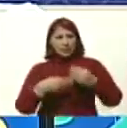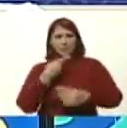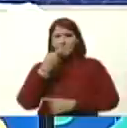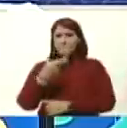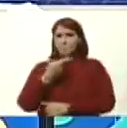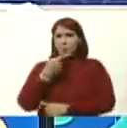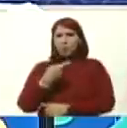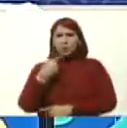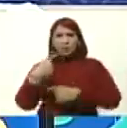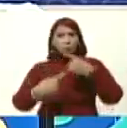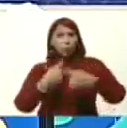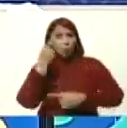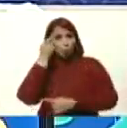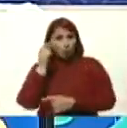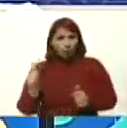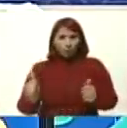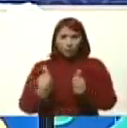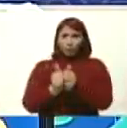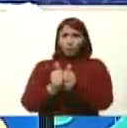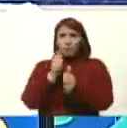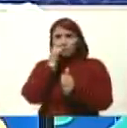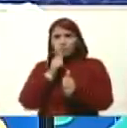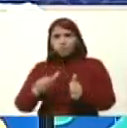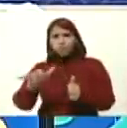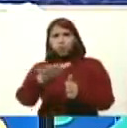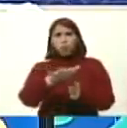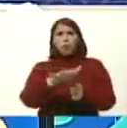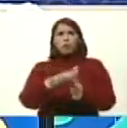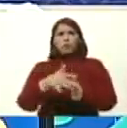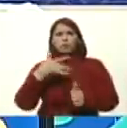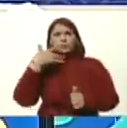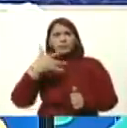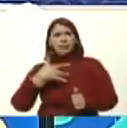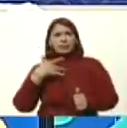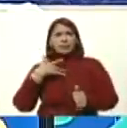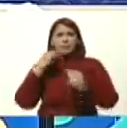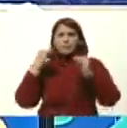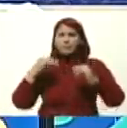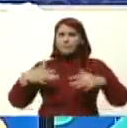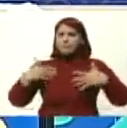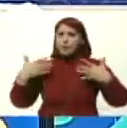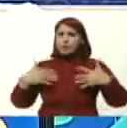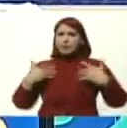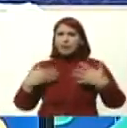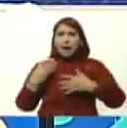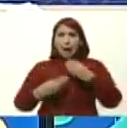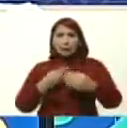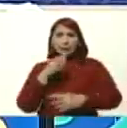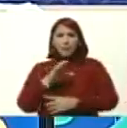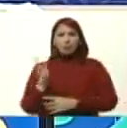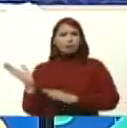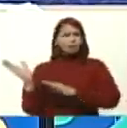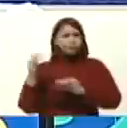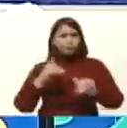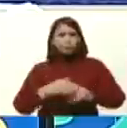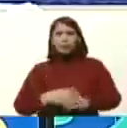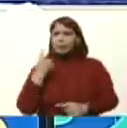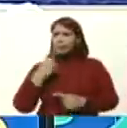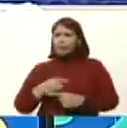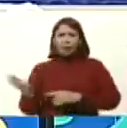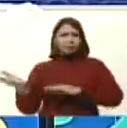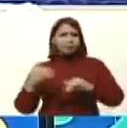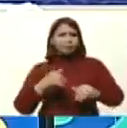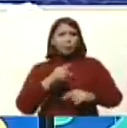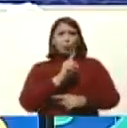política todos los días al lado de la gente, de sentir la felicidad de hacer patria, Vengan, vengan, vengan, vengan al